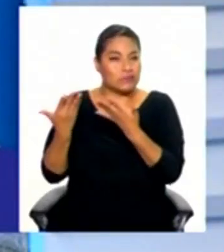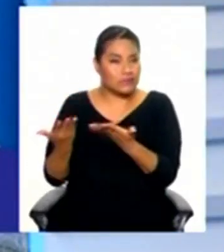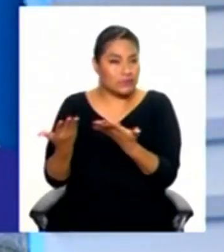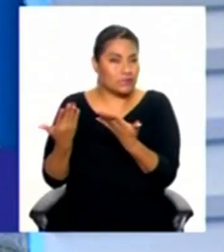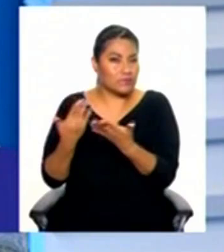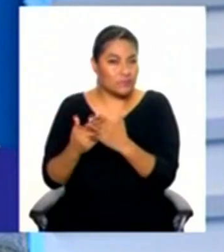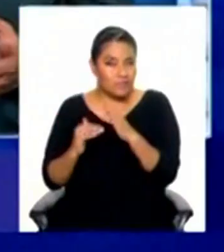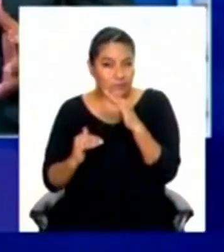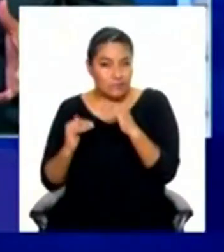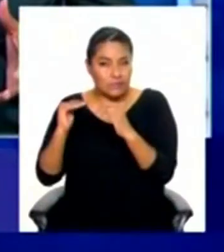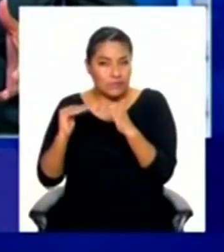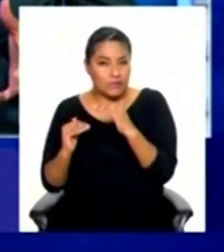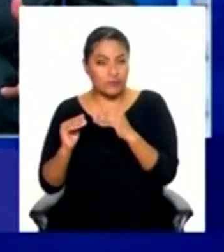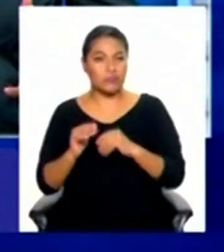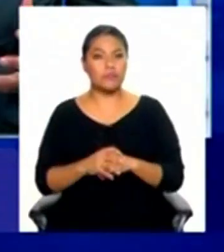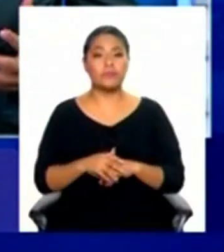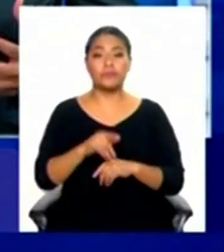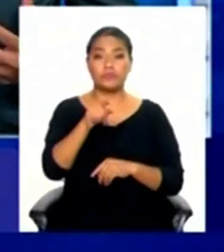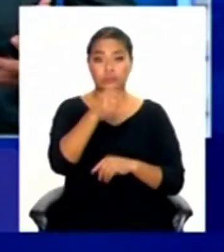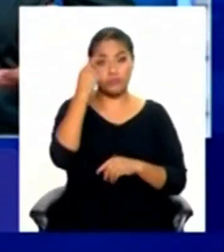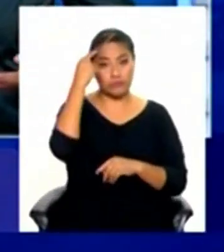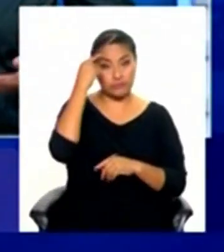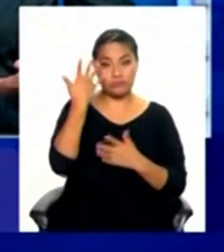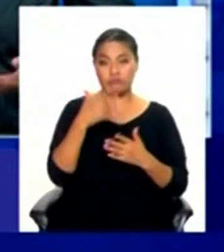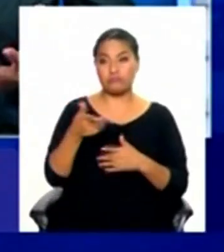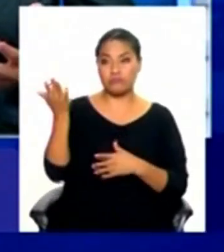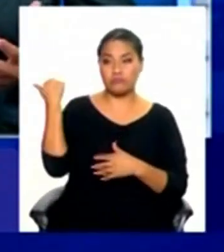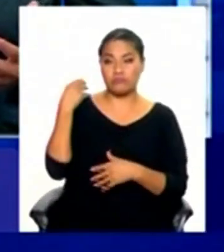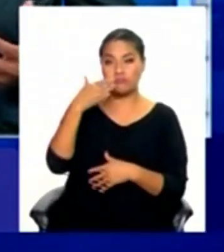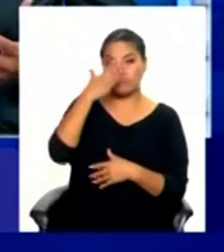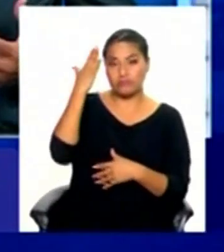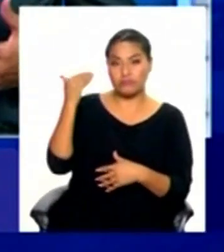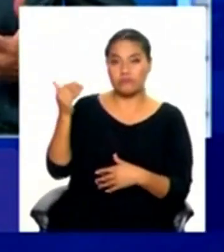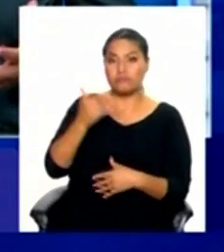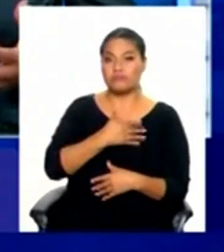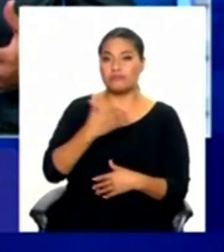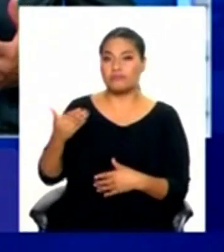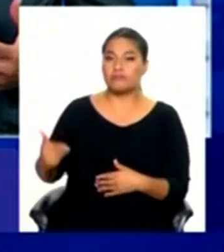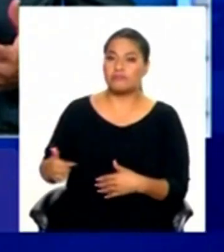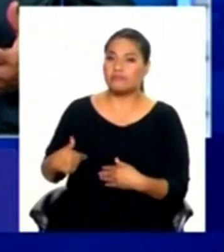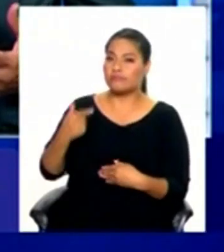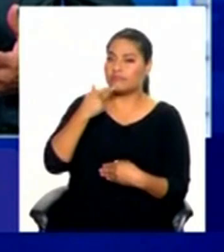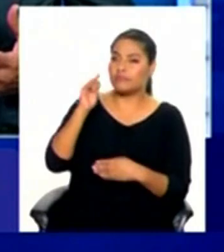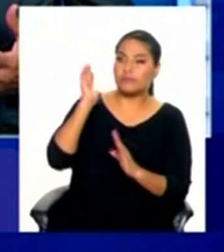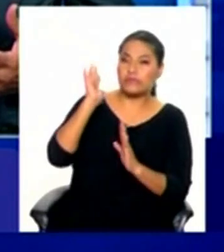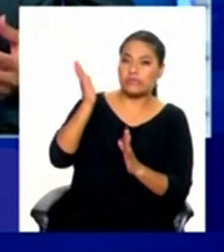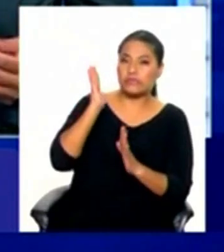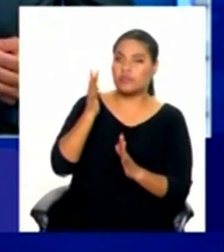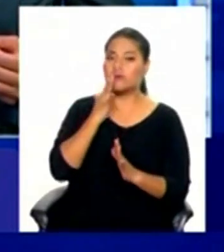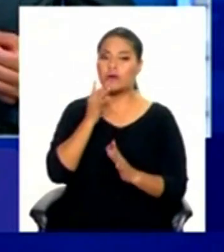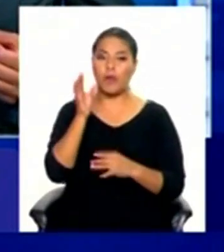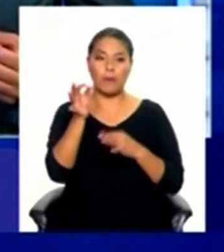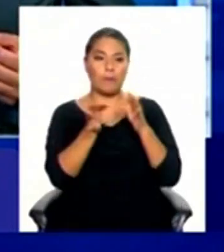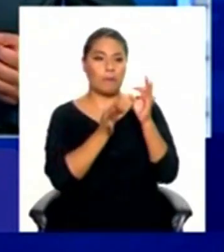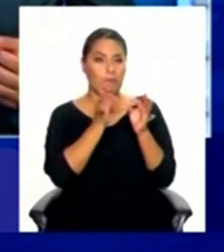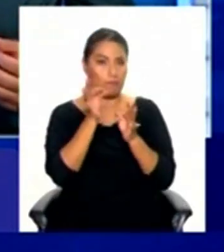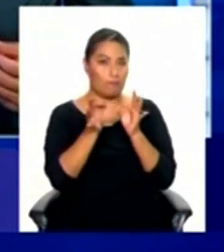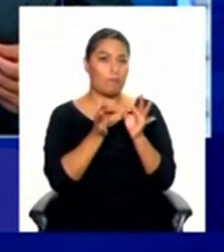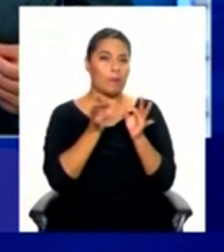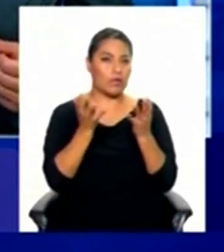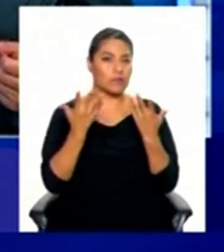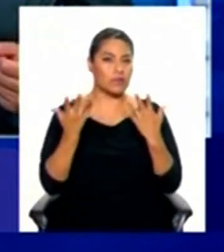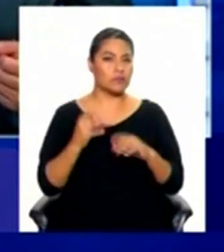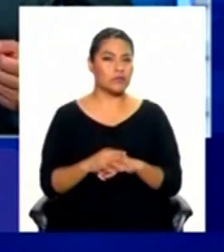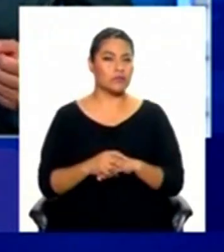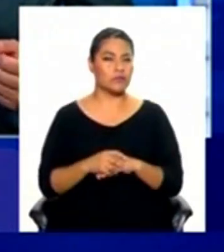esta proyección el mensaje de la presidenta ha hecho hincapié en algunas cosas interesantes hablado Que